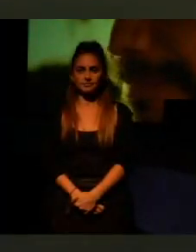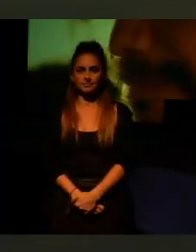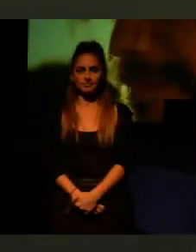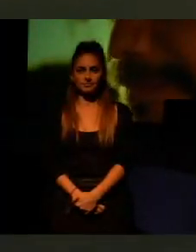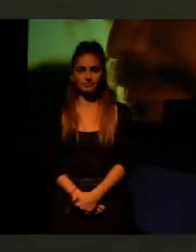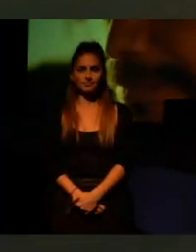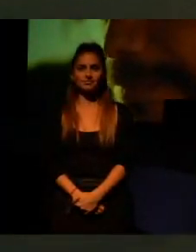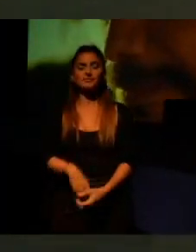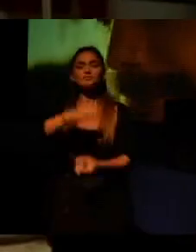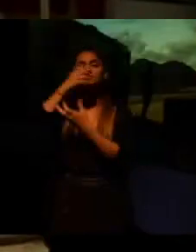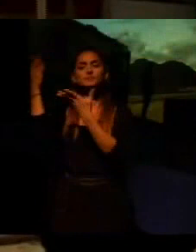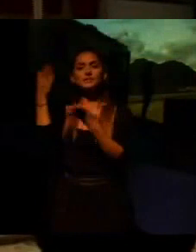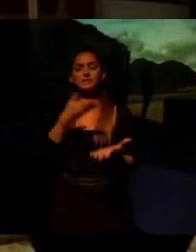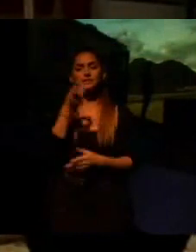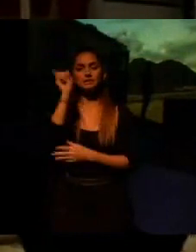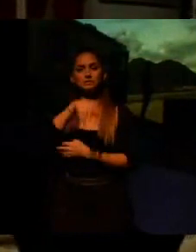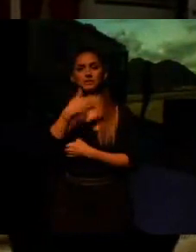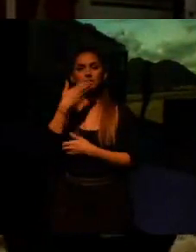las gracias por haber aceptado